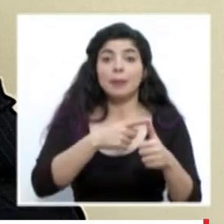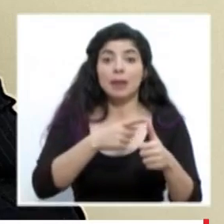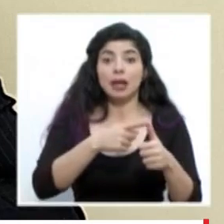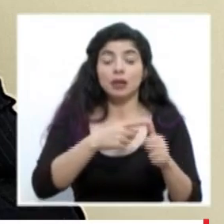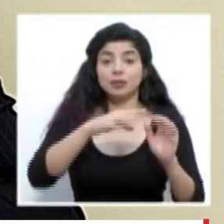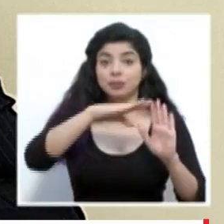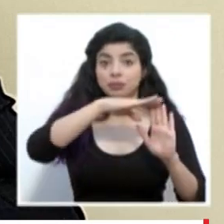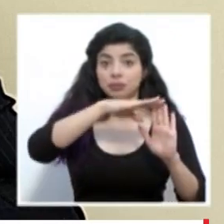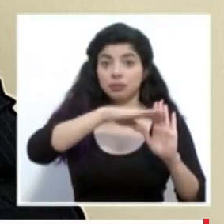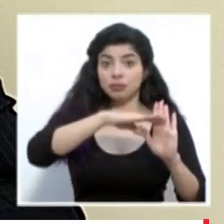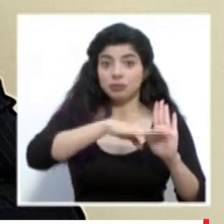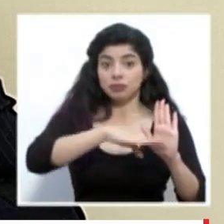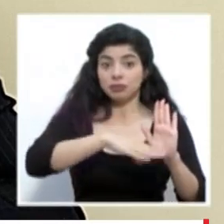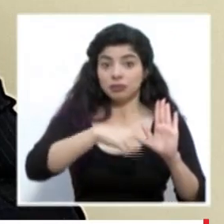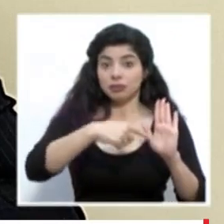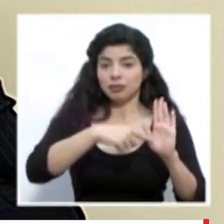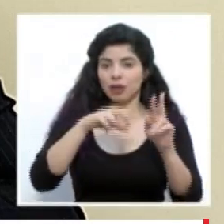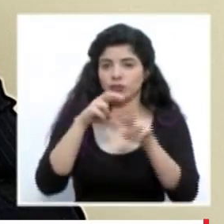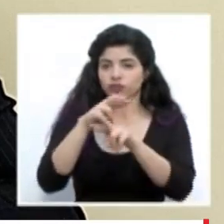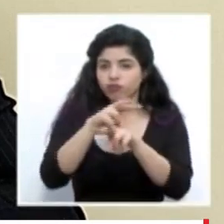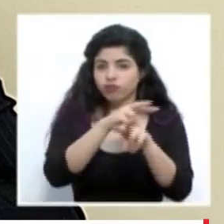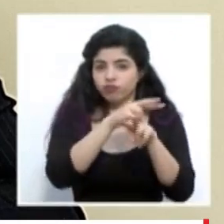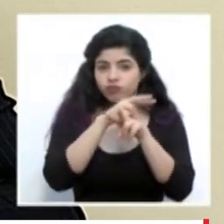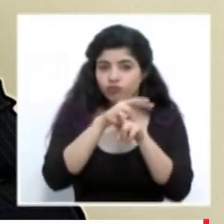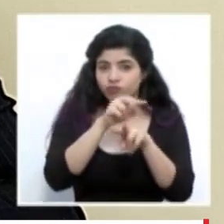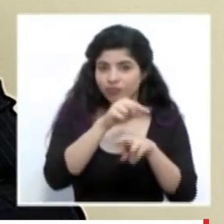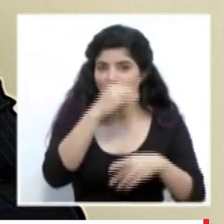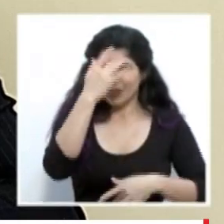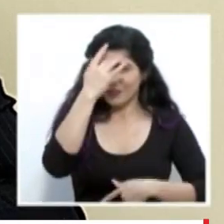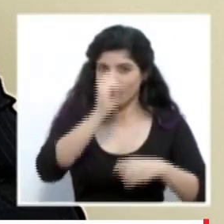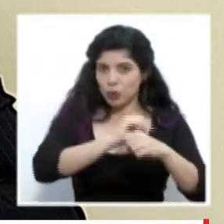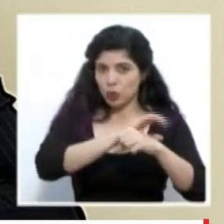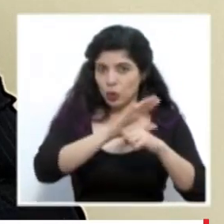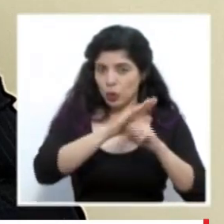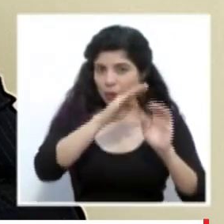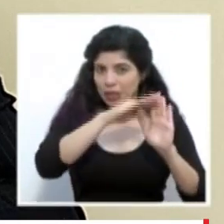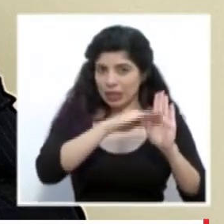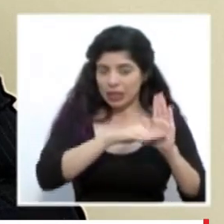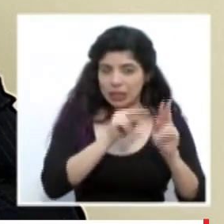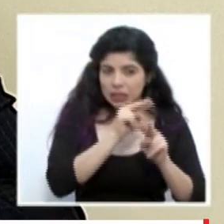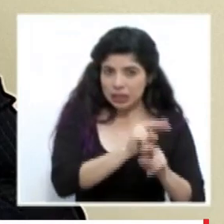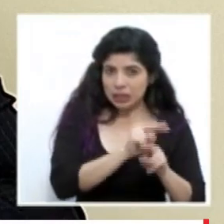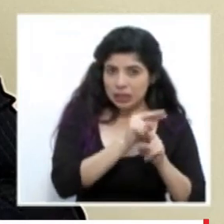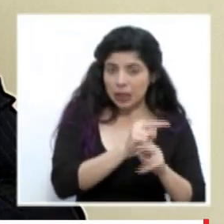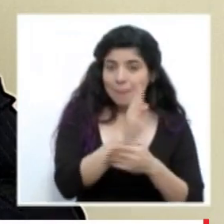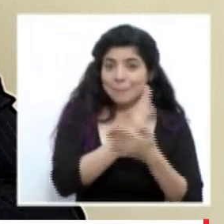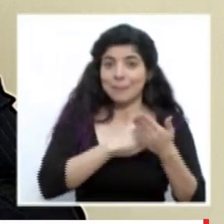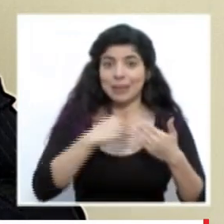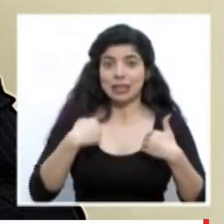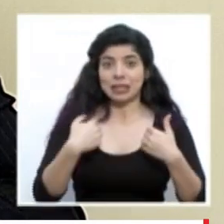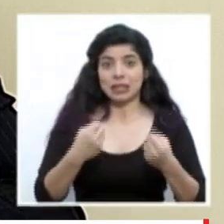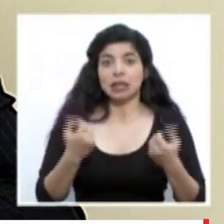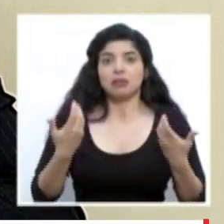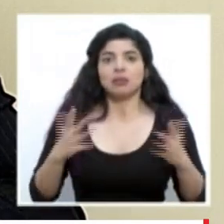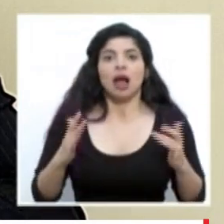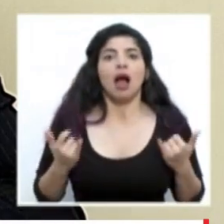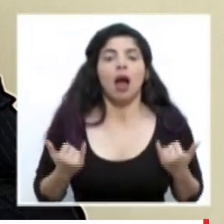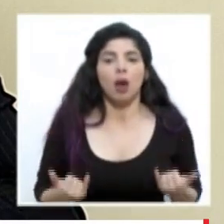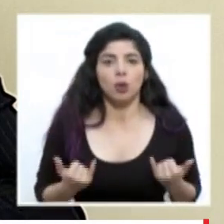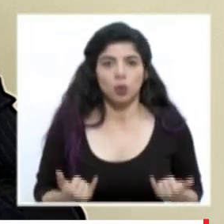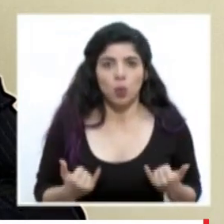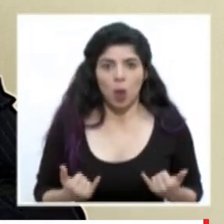que los lineamientos de vigilancia de la enfermedad COVID-19 del Ministerio de Salud fueron